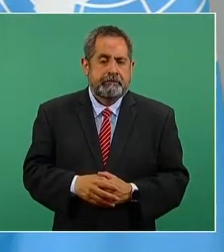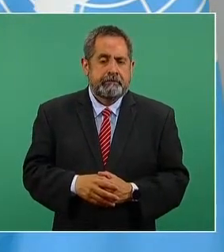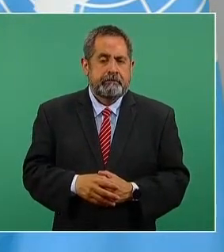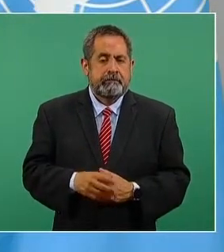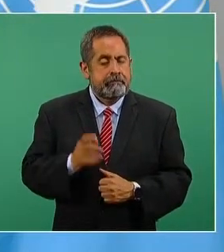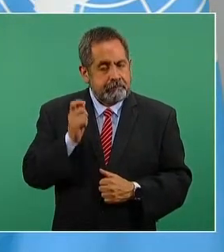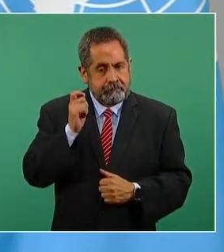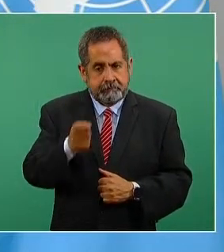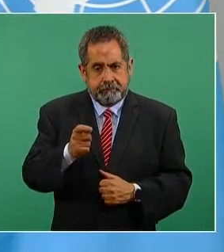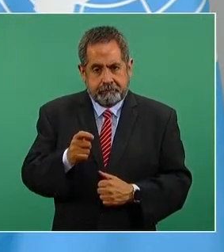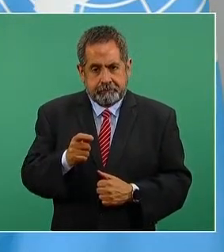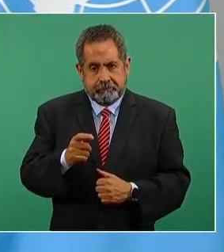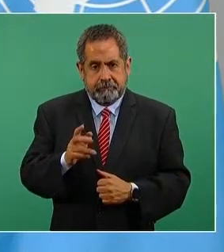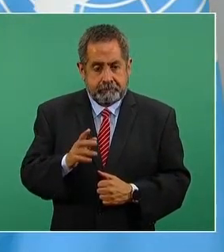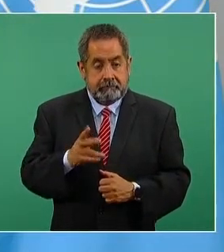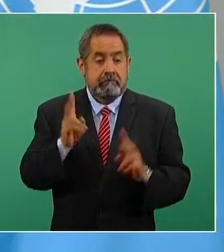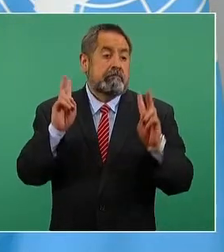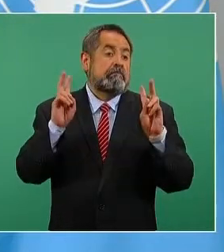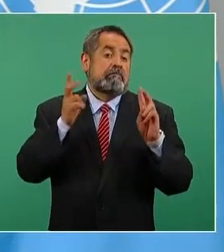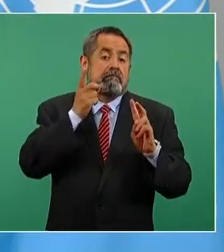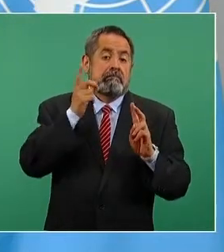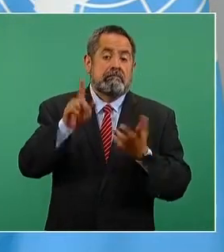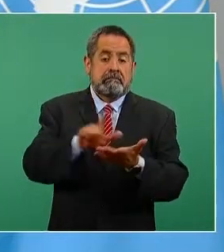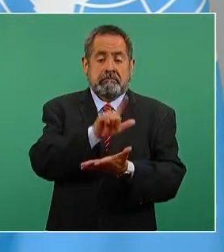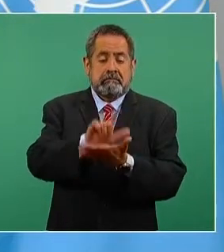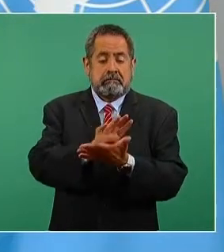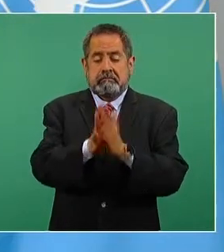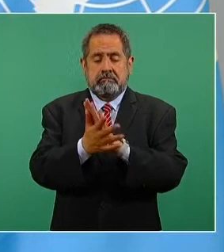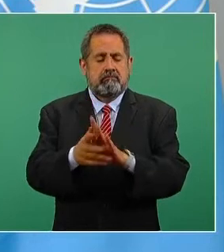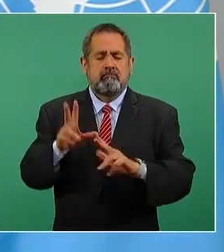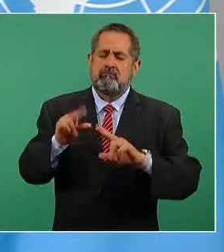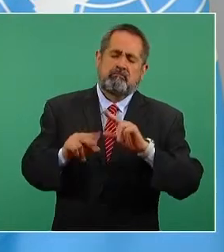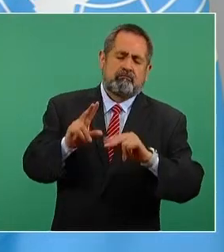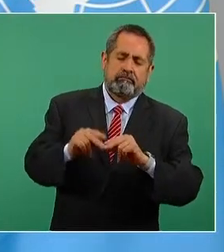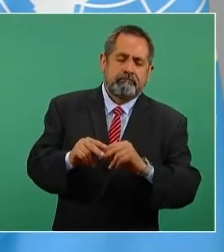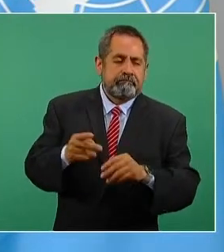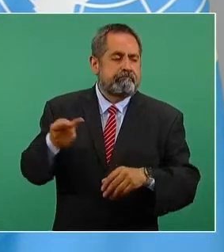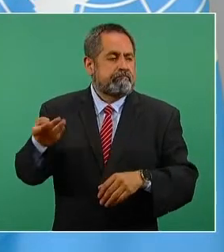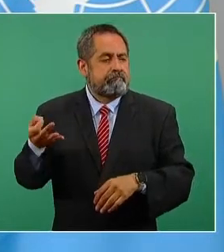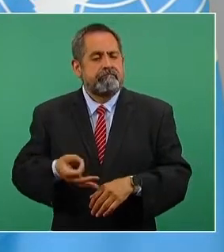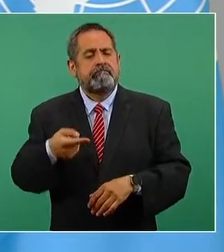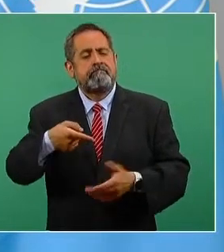Todo lo cual, según esta reforma, no iba a suceder.